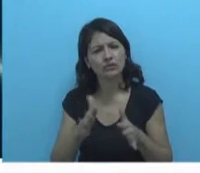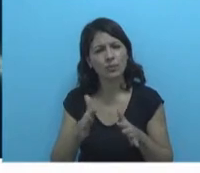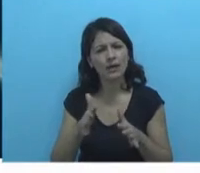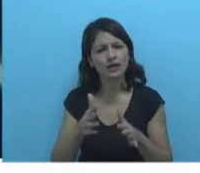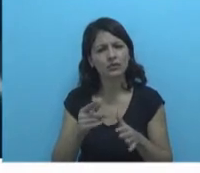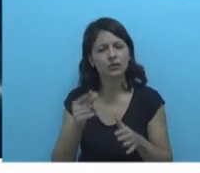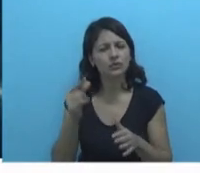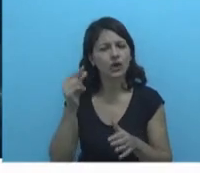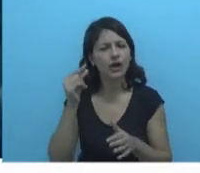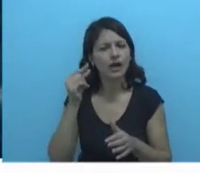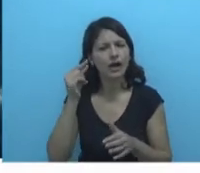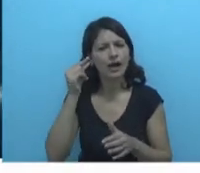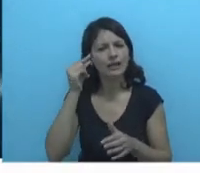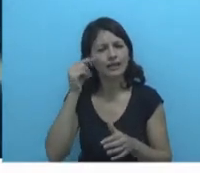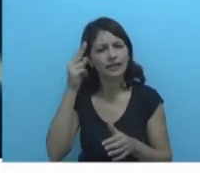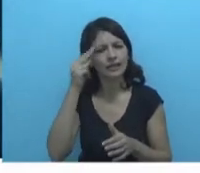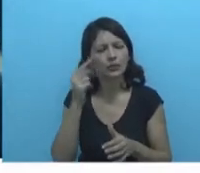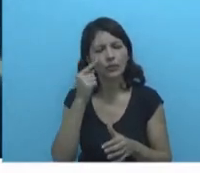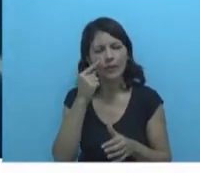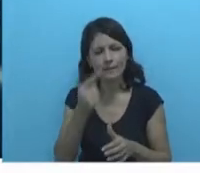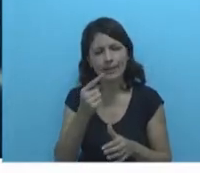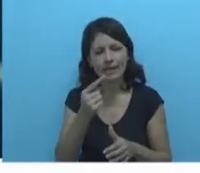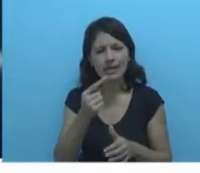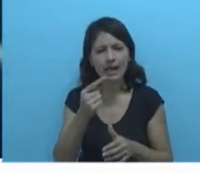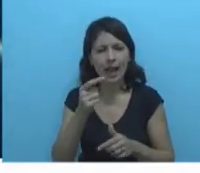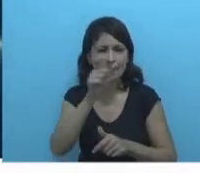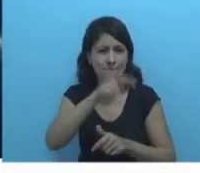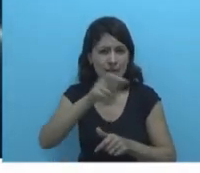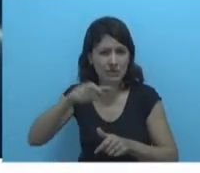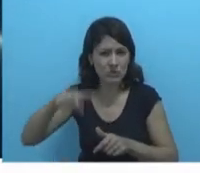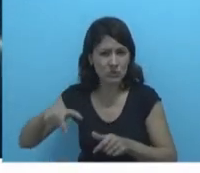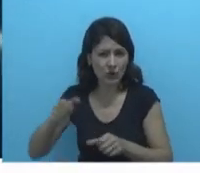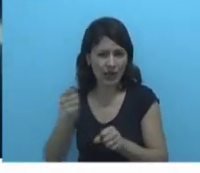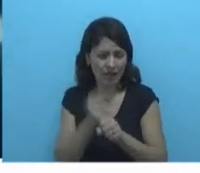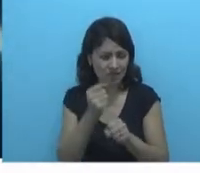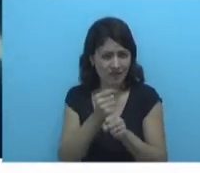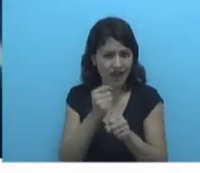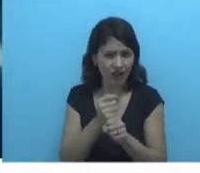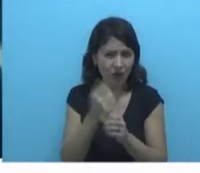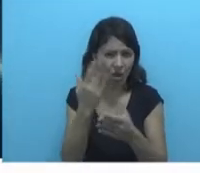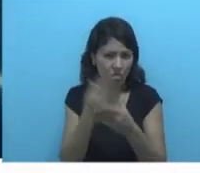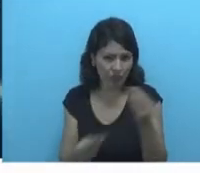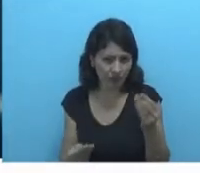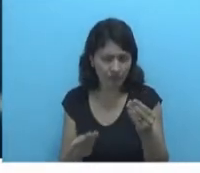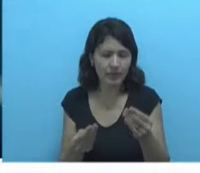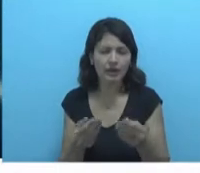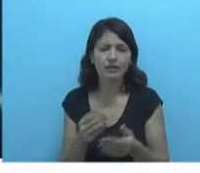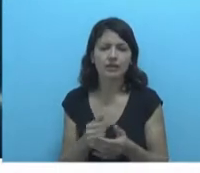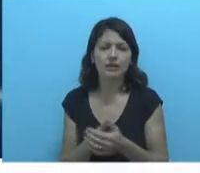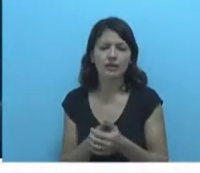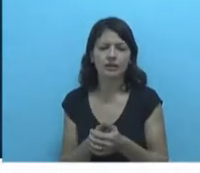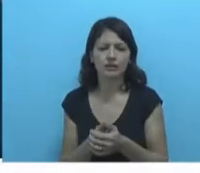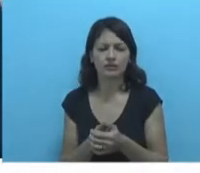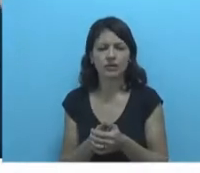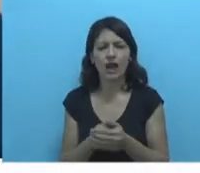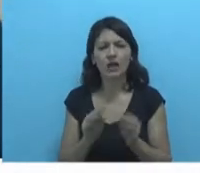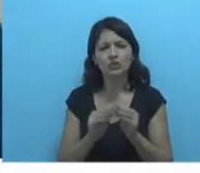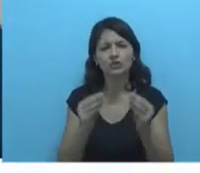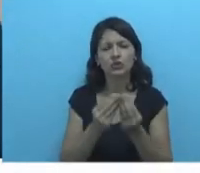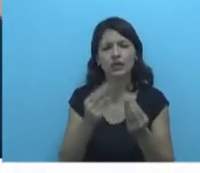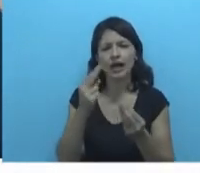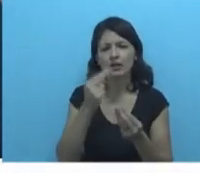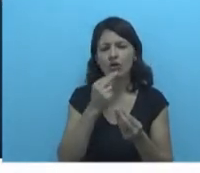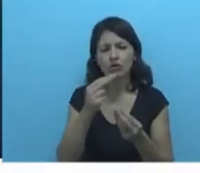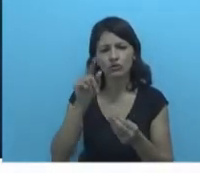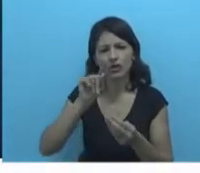de 39.000 fuentes de trabajo, lo que representa en el índice de desempleo nacional el 11,5% de los que